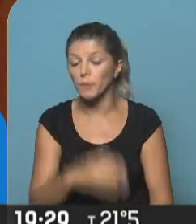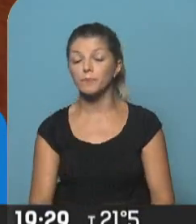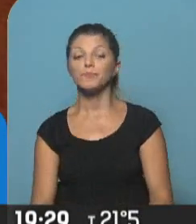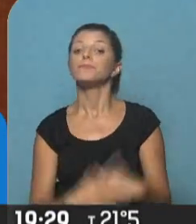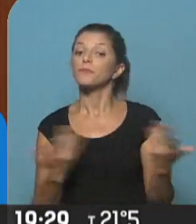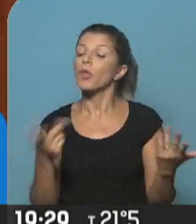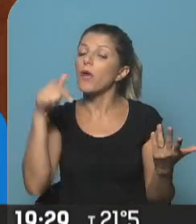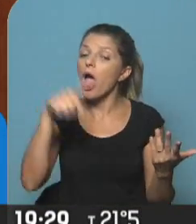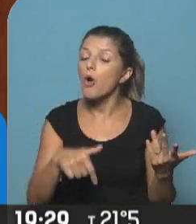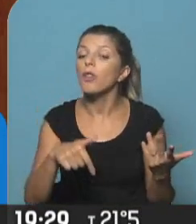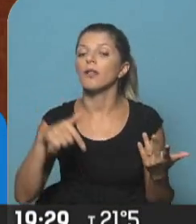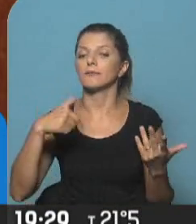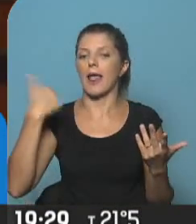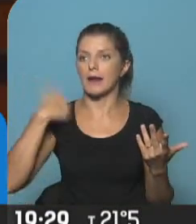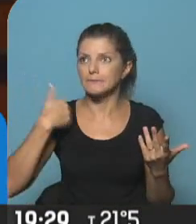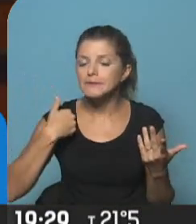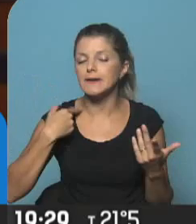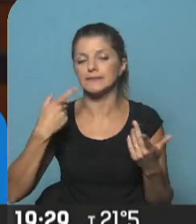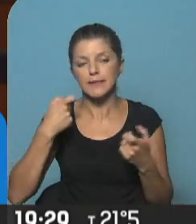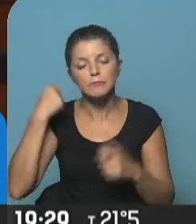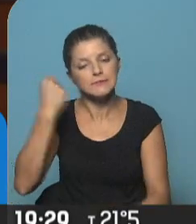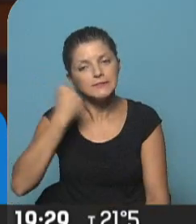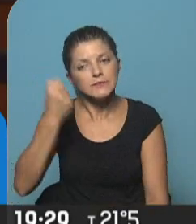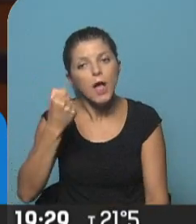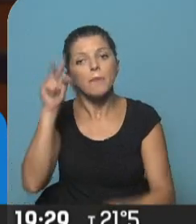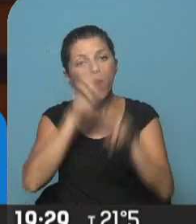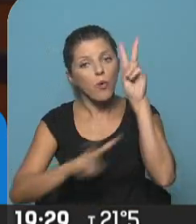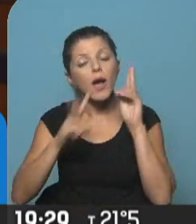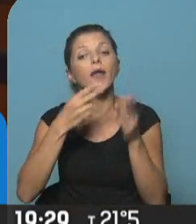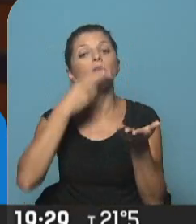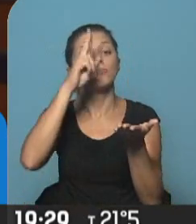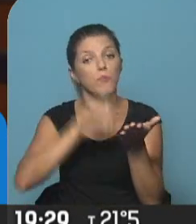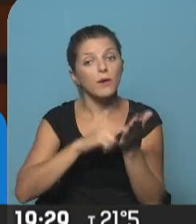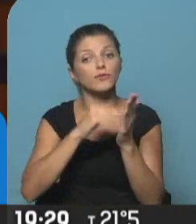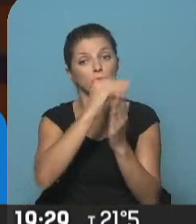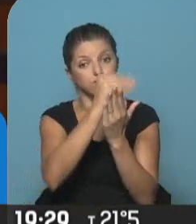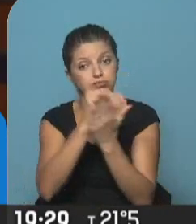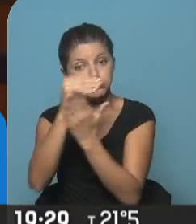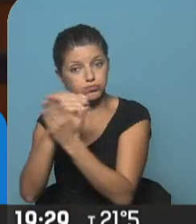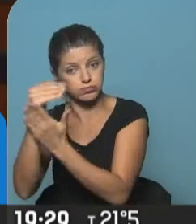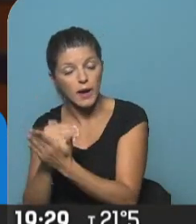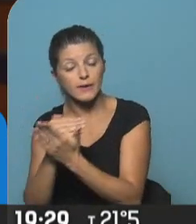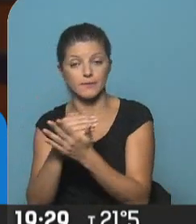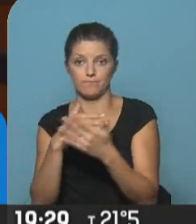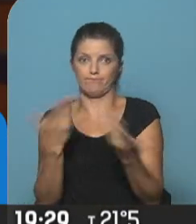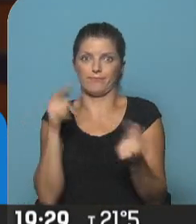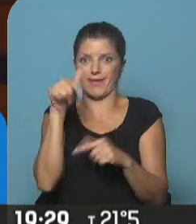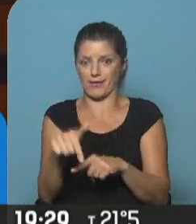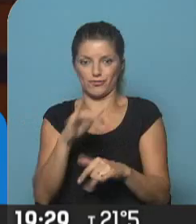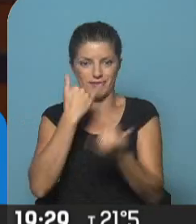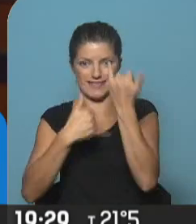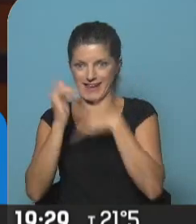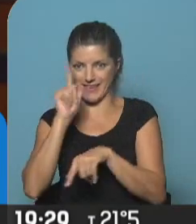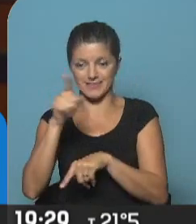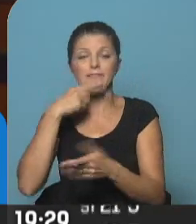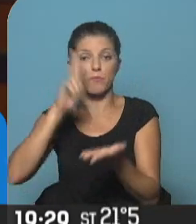esas tarifas y ponerlas realmente ajustadas a los niveles de costos que tienen esos servicios, por supuesto que estas tasas, esos